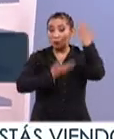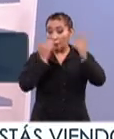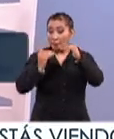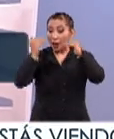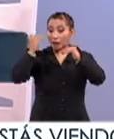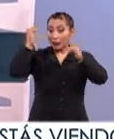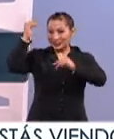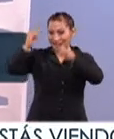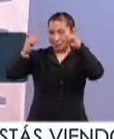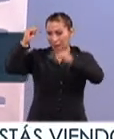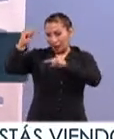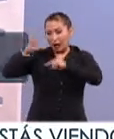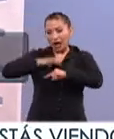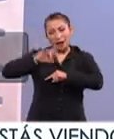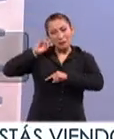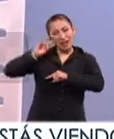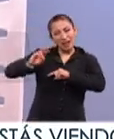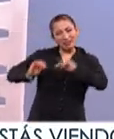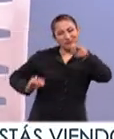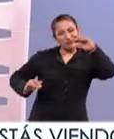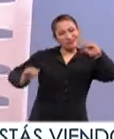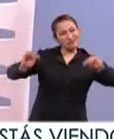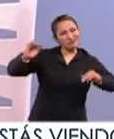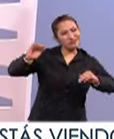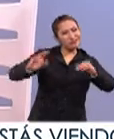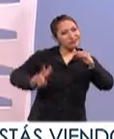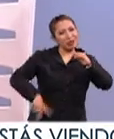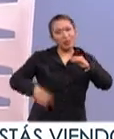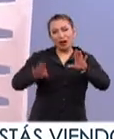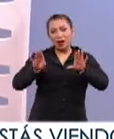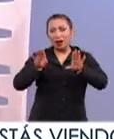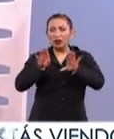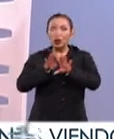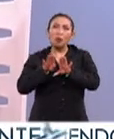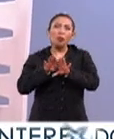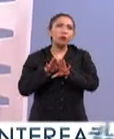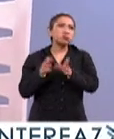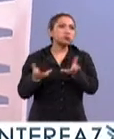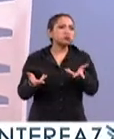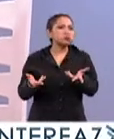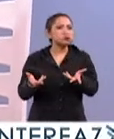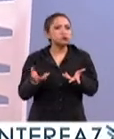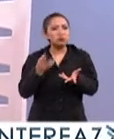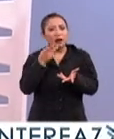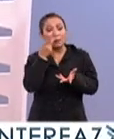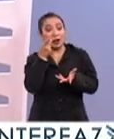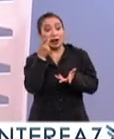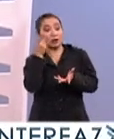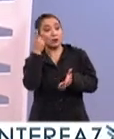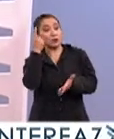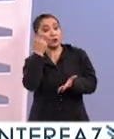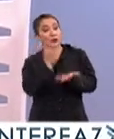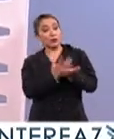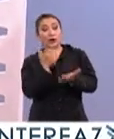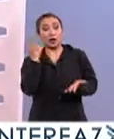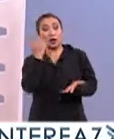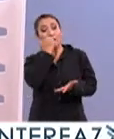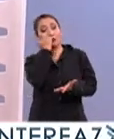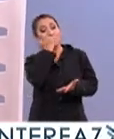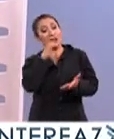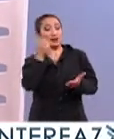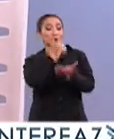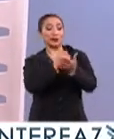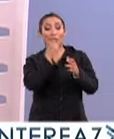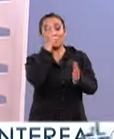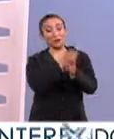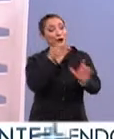país, hay mucha desigualdad. No podemos como tal, digamos, hablar solamente de escuelas